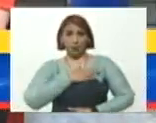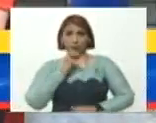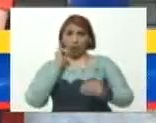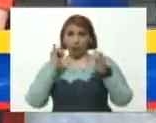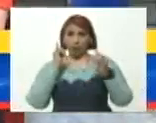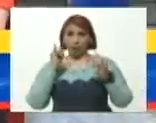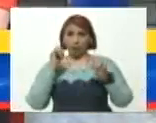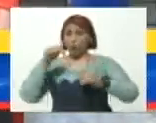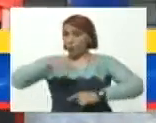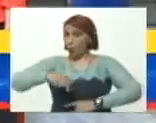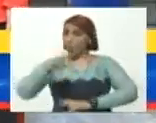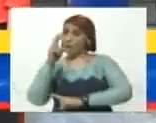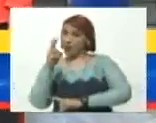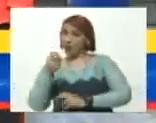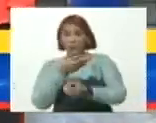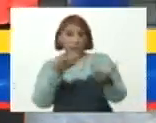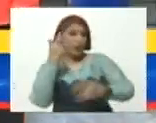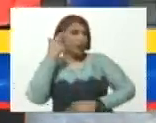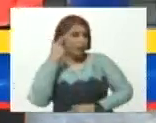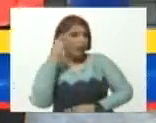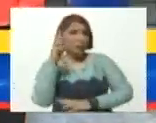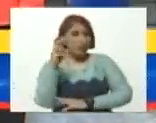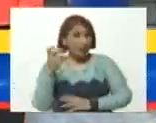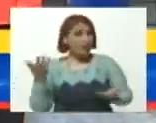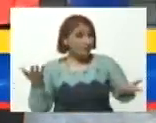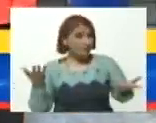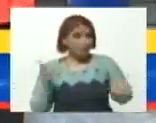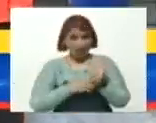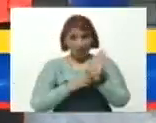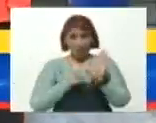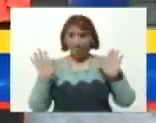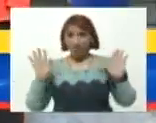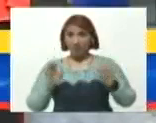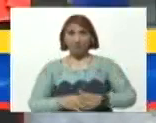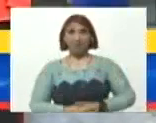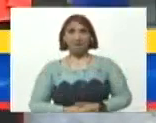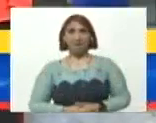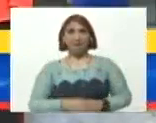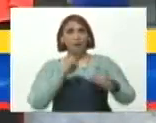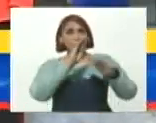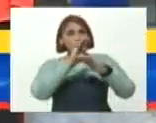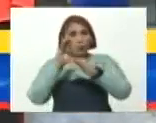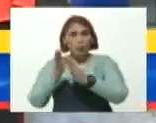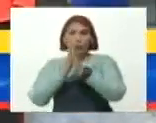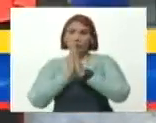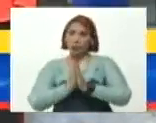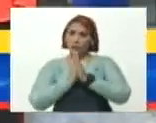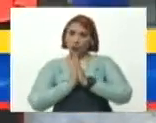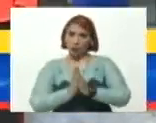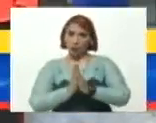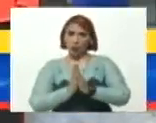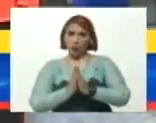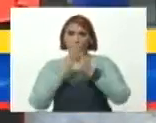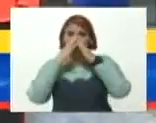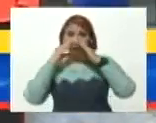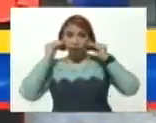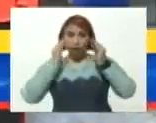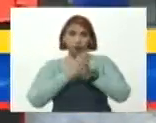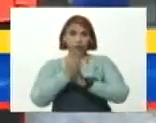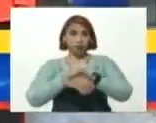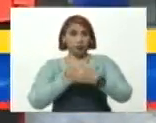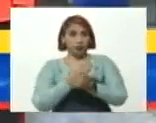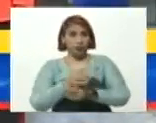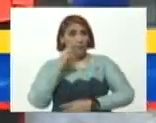viernes. Y ustedes saben que es viernes, ¿verdad? Cuídense mucho, bioseguridad. Mira